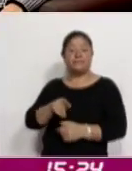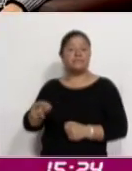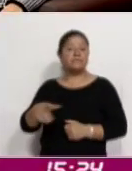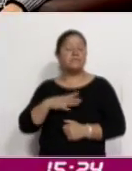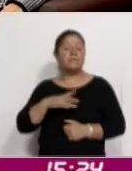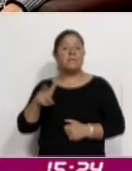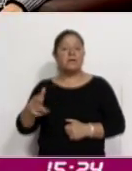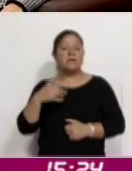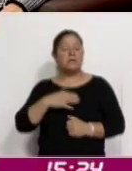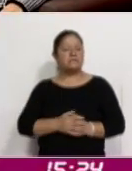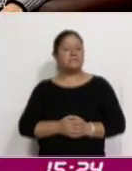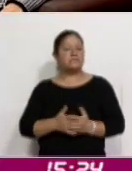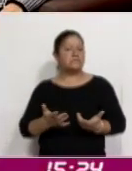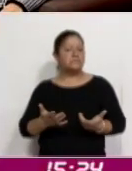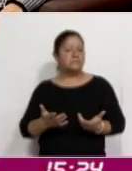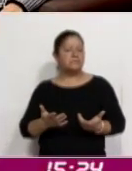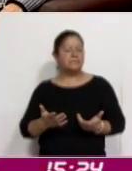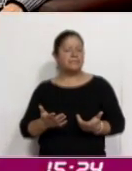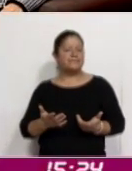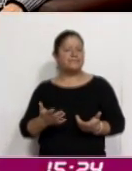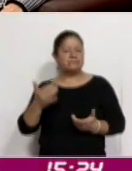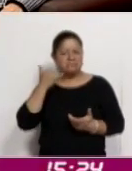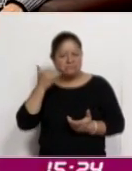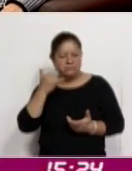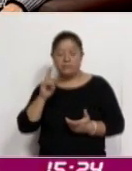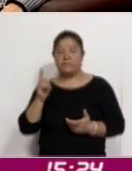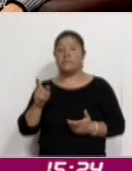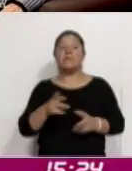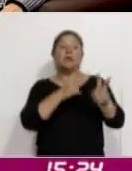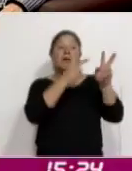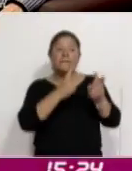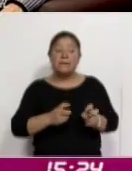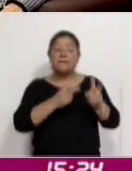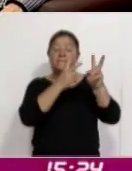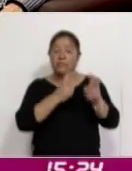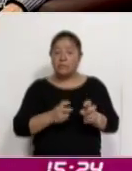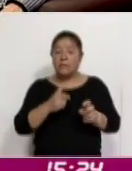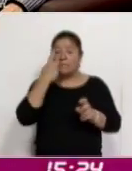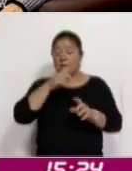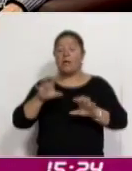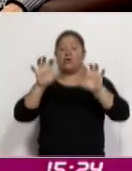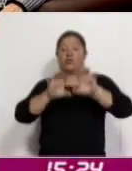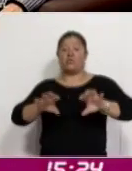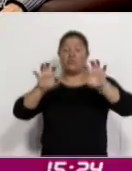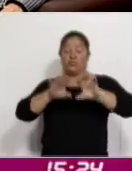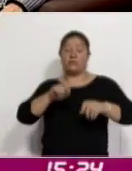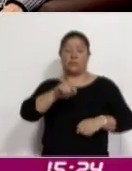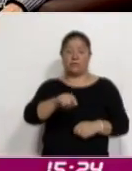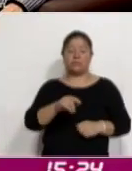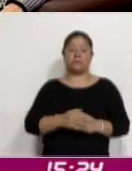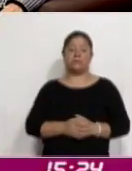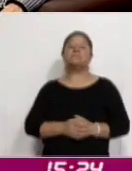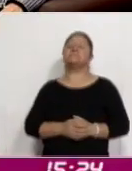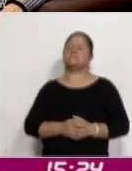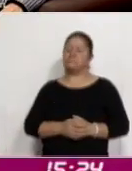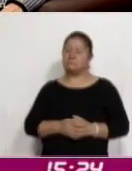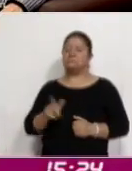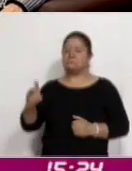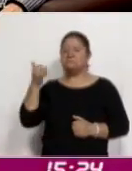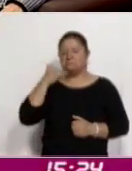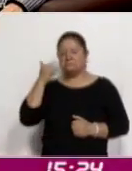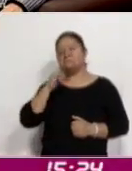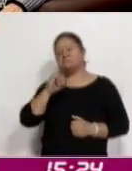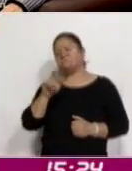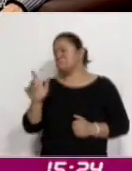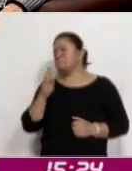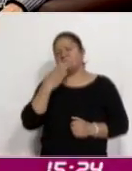dispositivo móvil? Es una plataforma web que funciona para computadoras de escritorio y para dispositivos móviles. Fíjense nada más. Se adapta